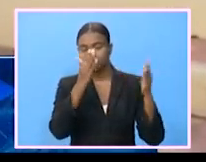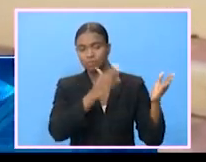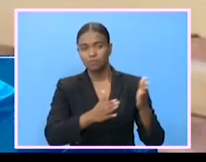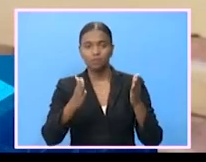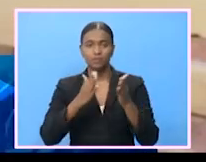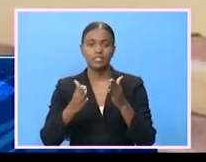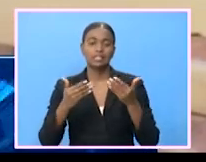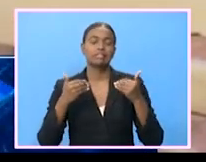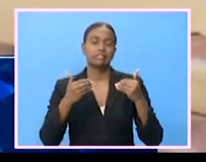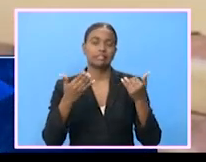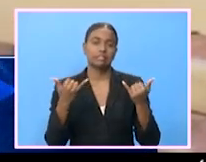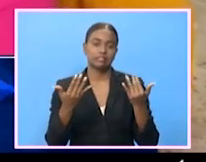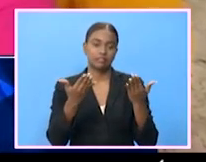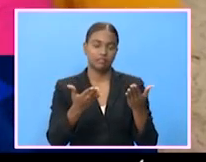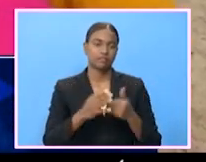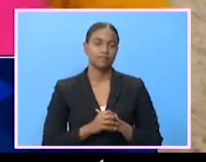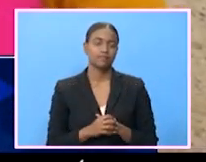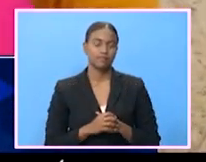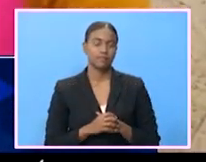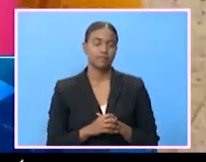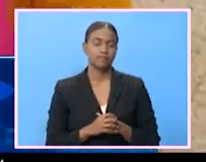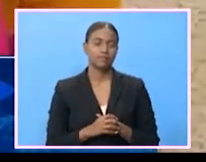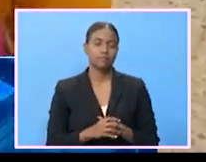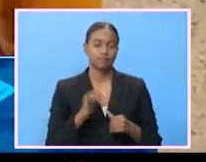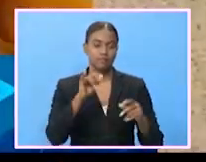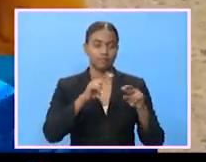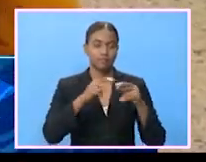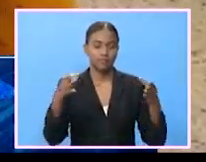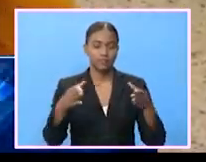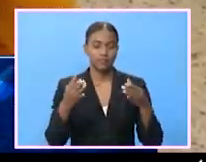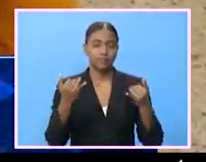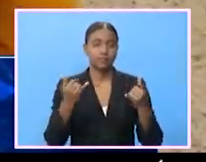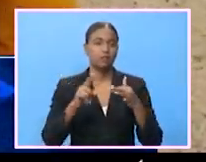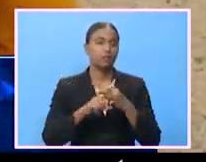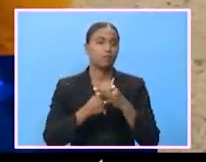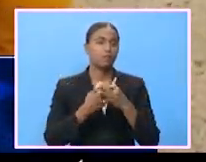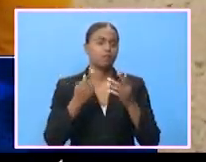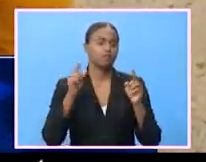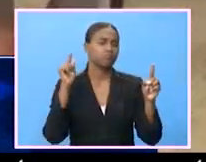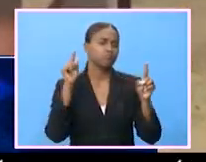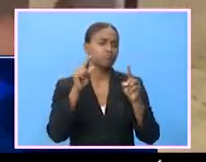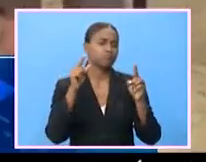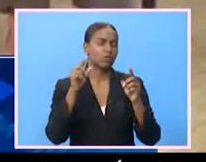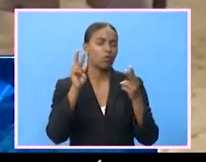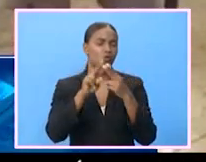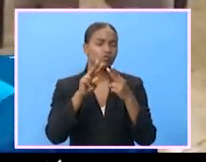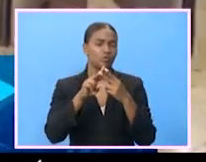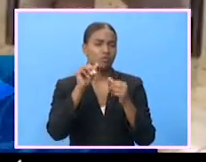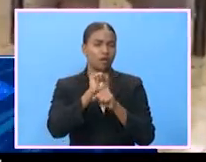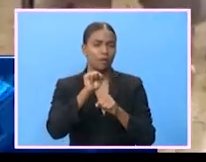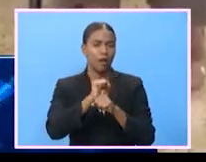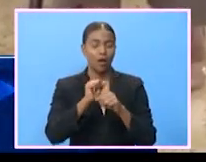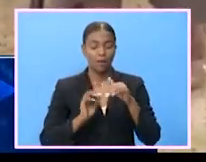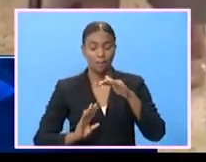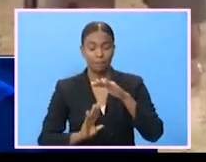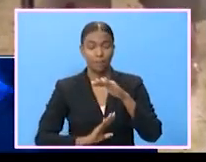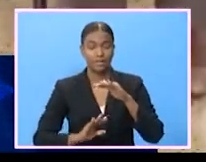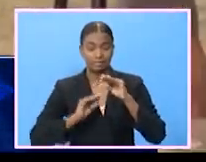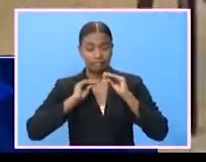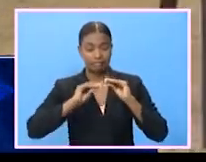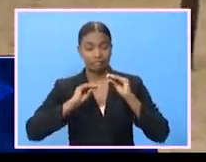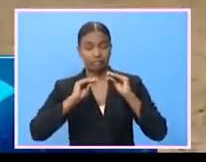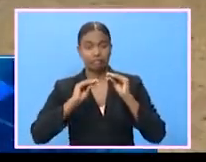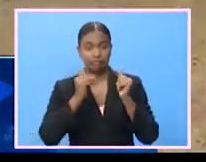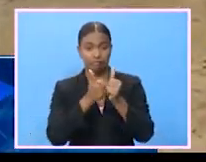que conlleva el nivel inicial. Este encuentro tuvo como propósitos específicos conocer el trabajo de nivel inicial a través de las